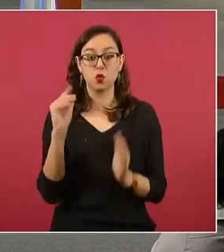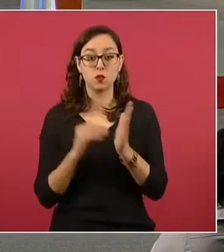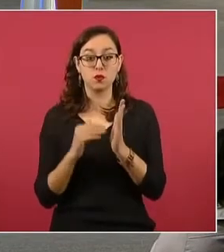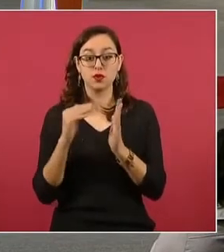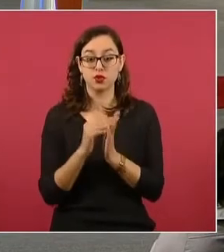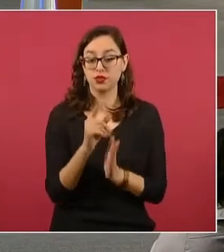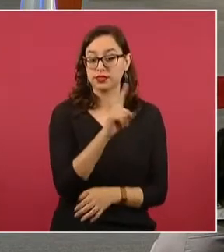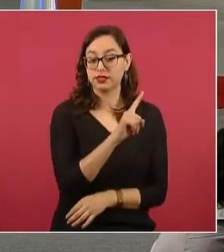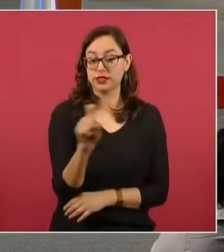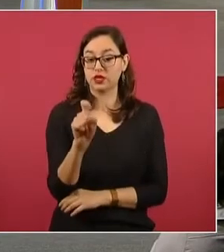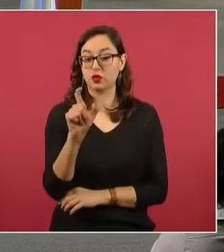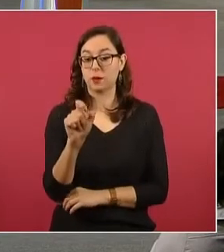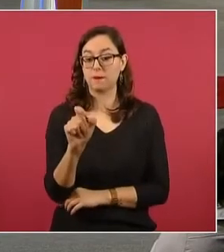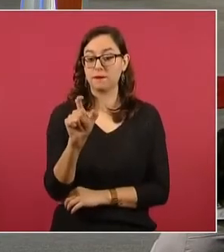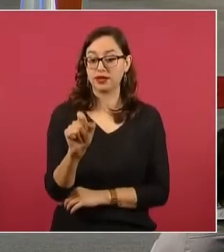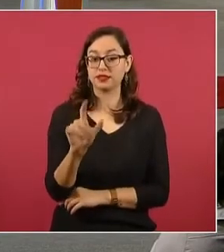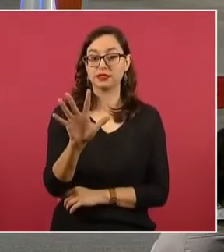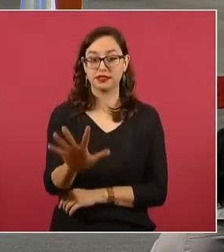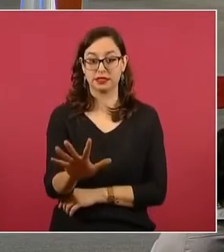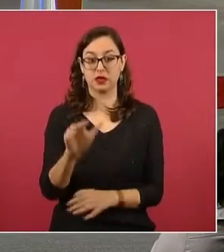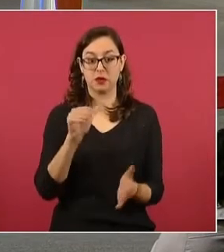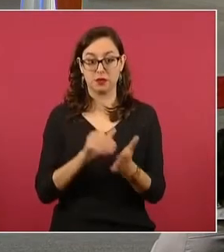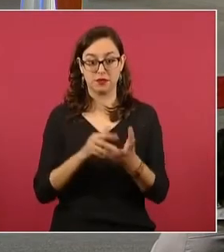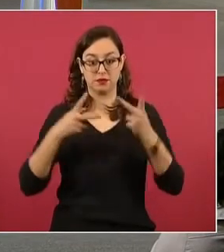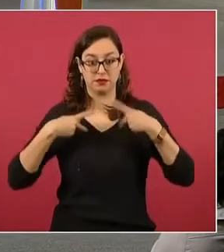1.125.000. Oaxaca tiene una población